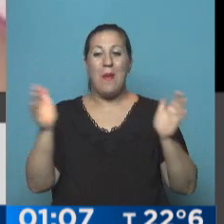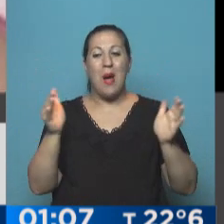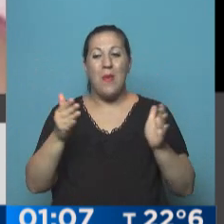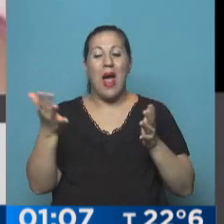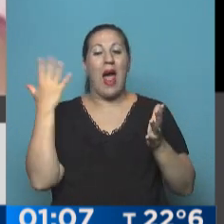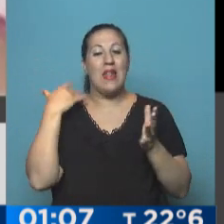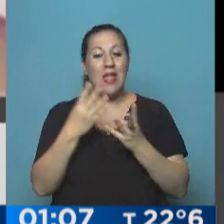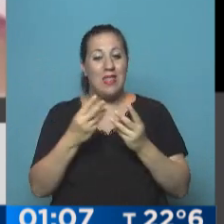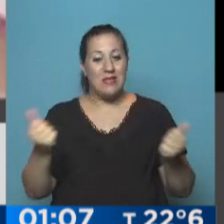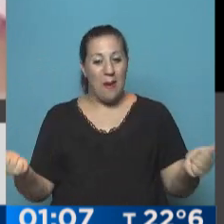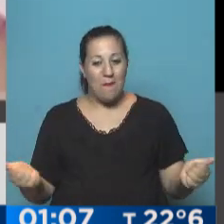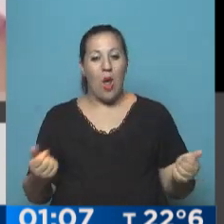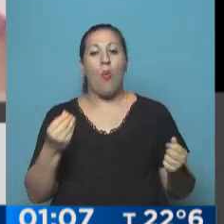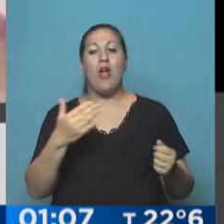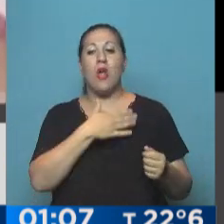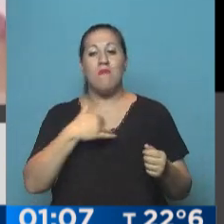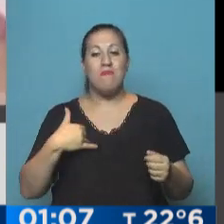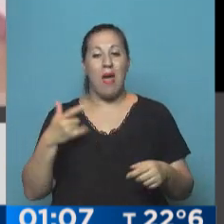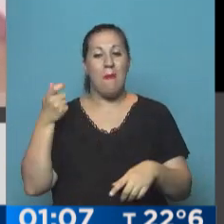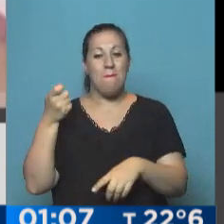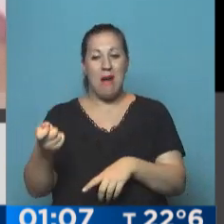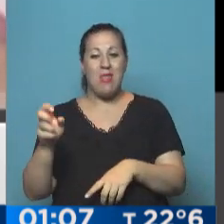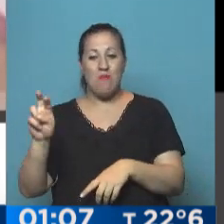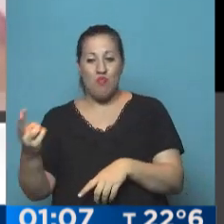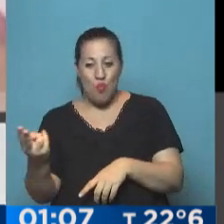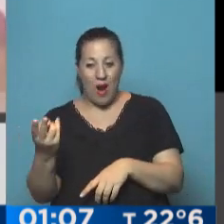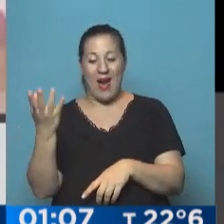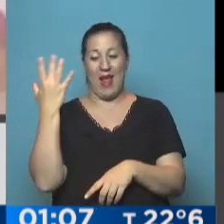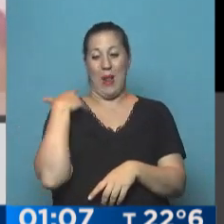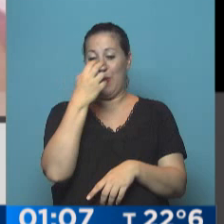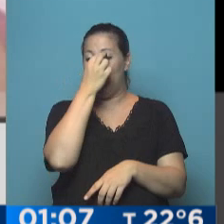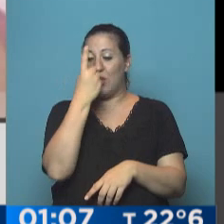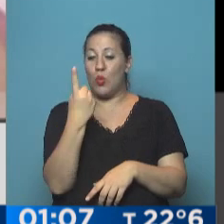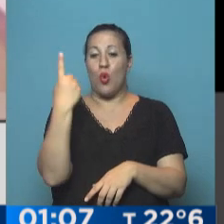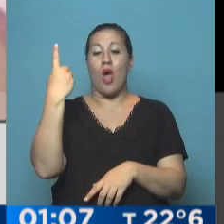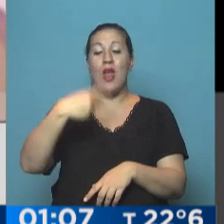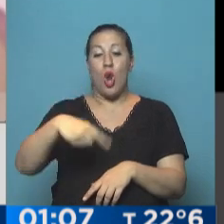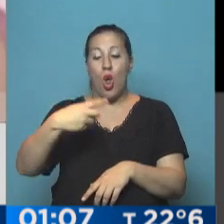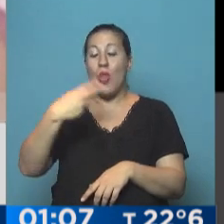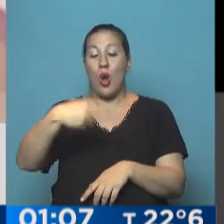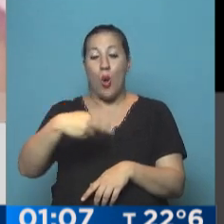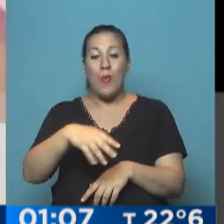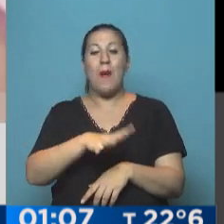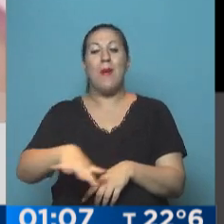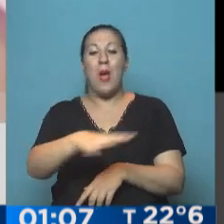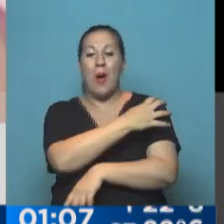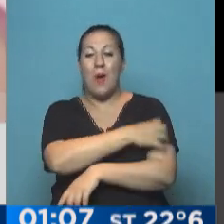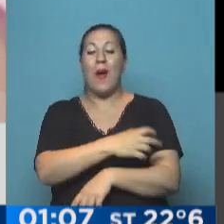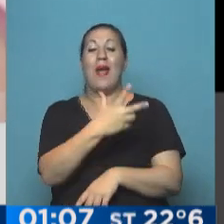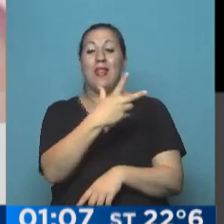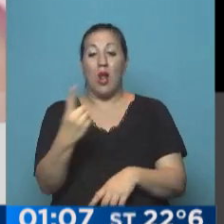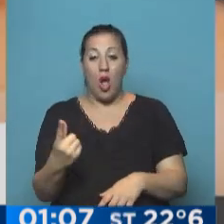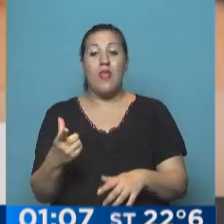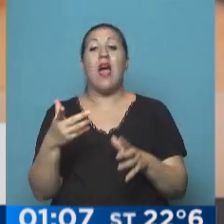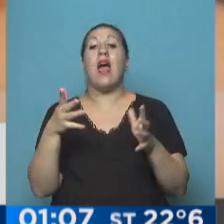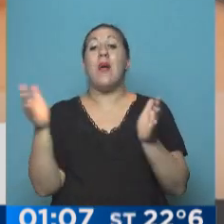había desaparecido luego de que su madre fuera asesinada el pasado 21 de noviembre en la Villa 31, fue encontrada en